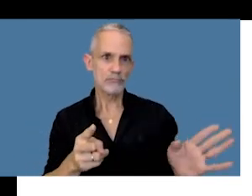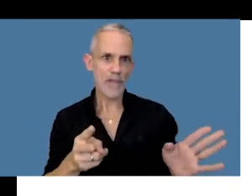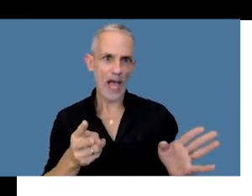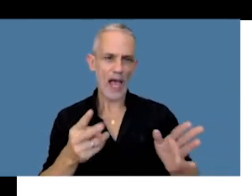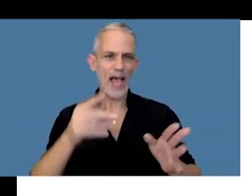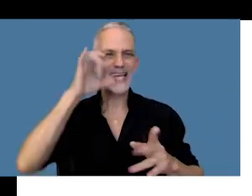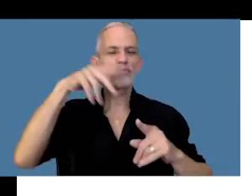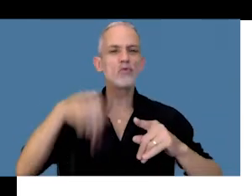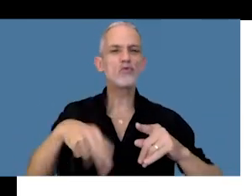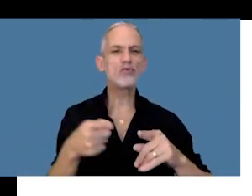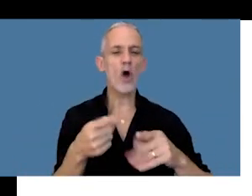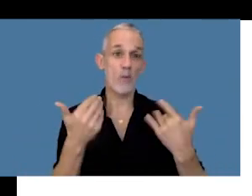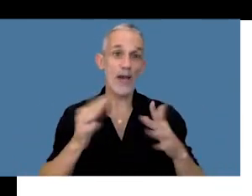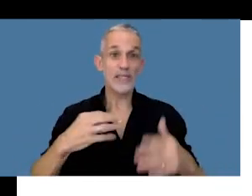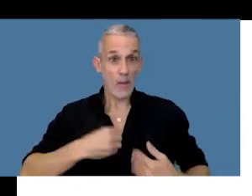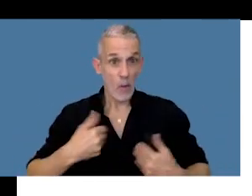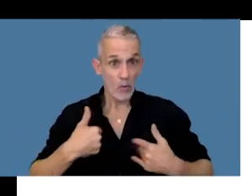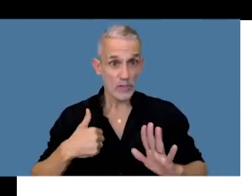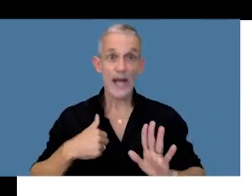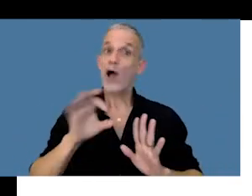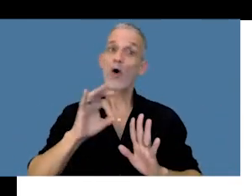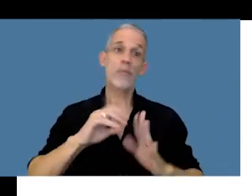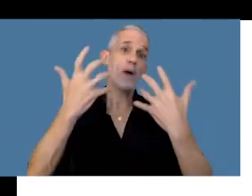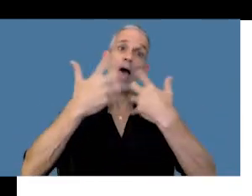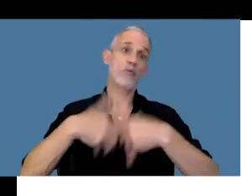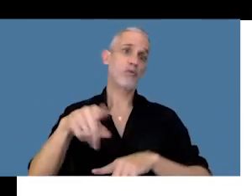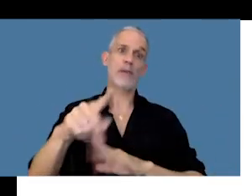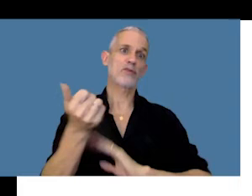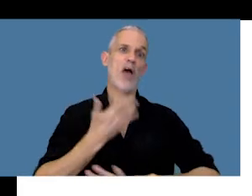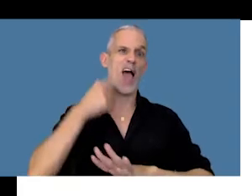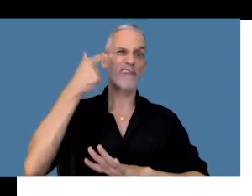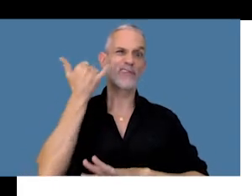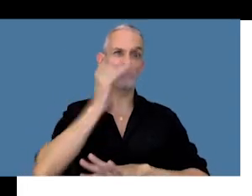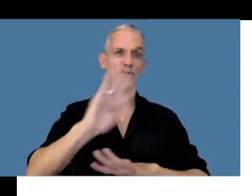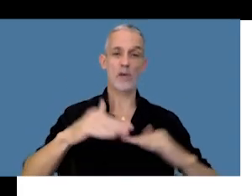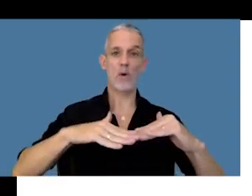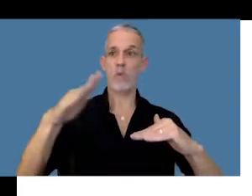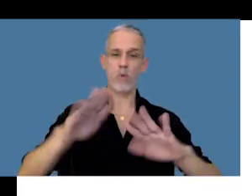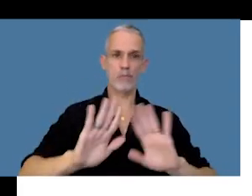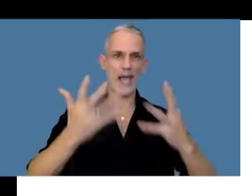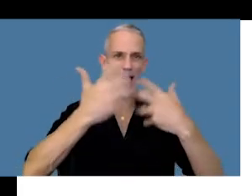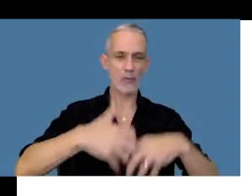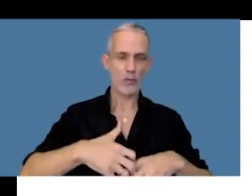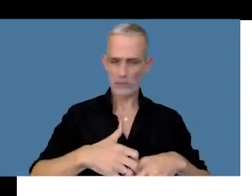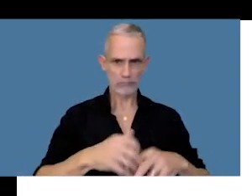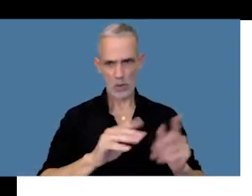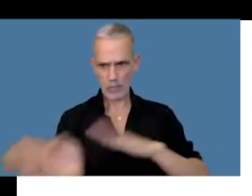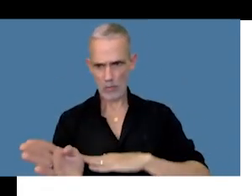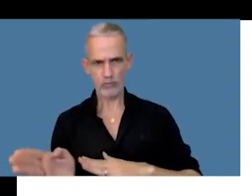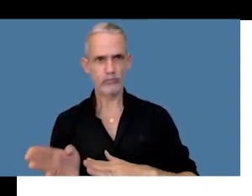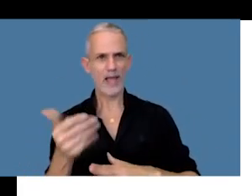estoy hablando de que puede ser voluntaria, pero también puede suceder que sea involuntaria, en el sentido que la